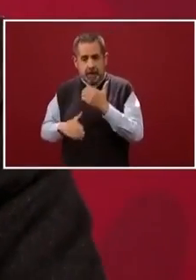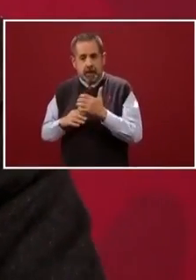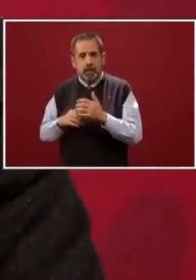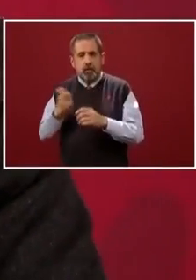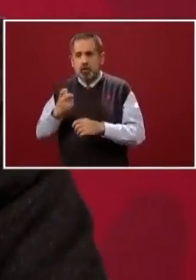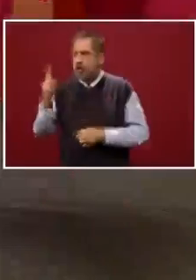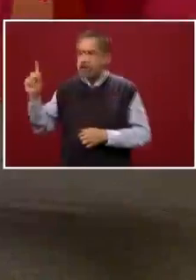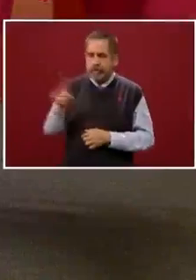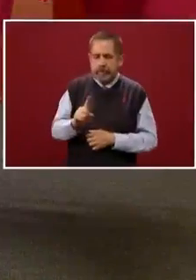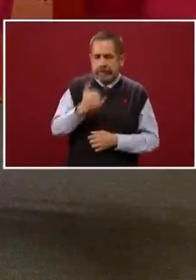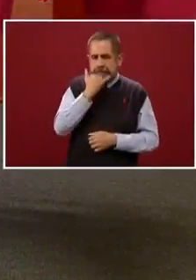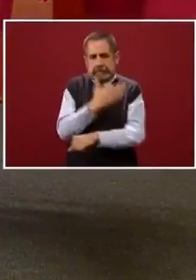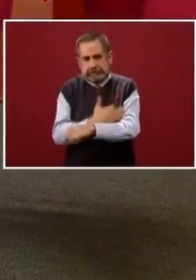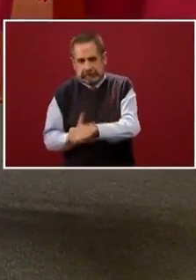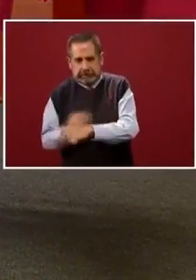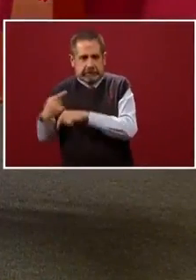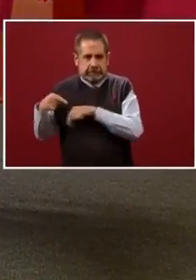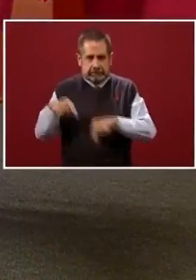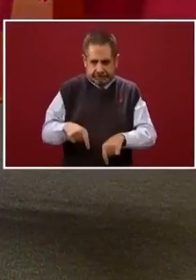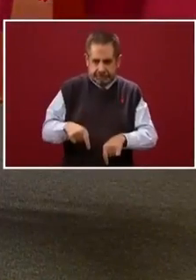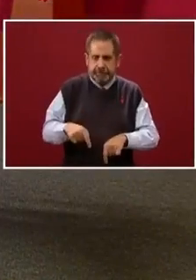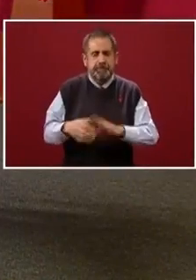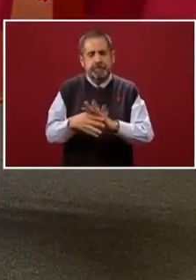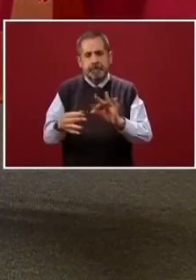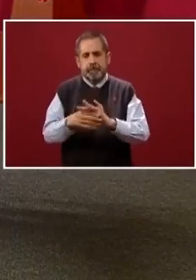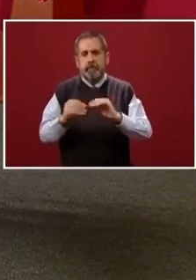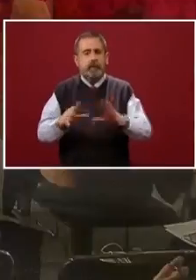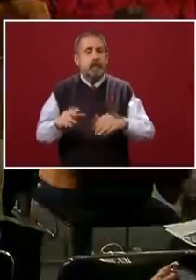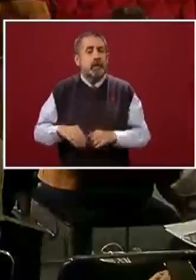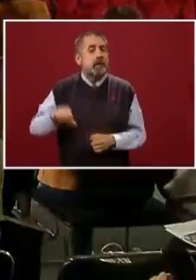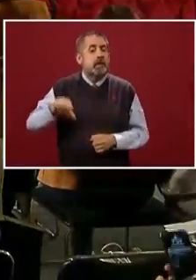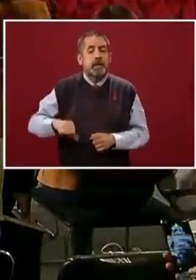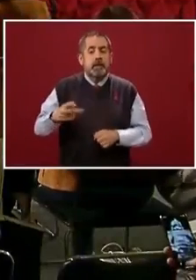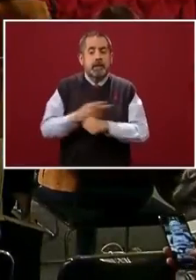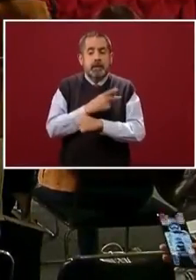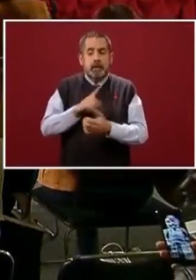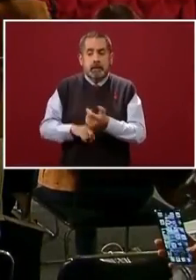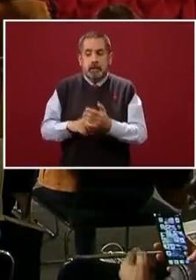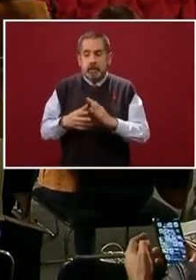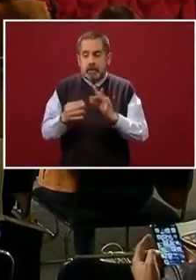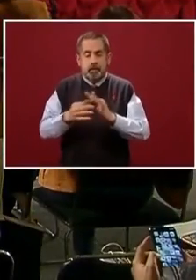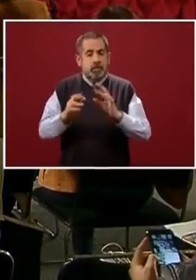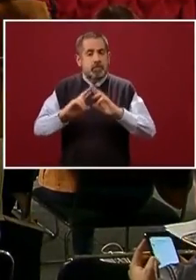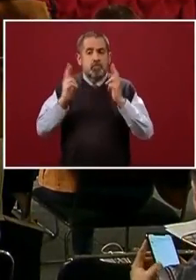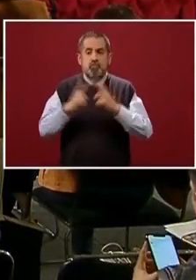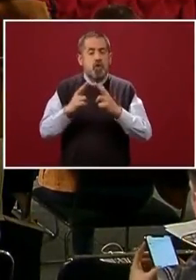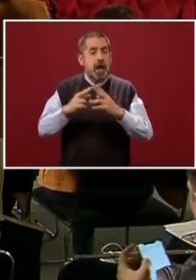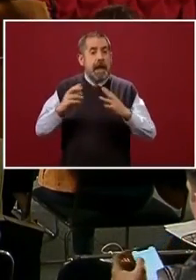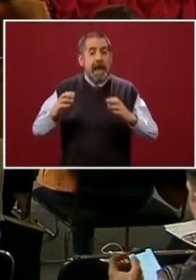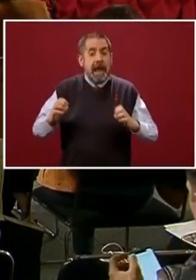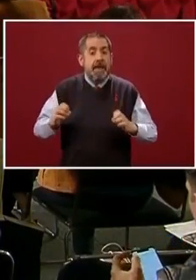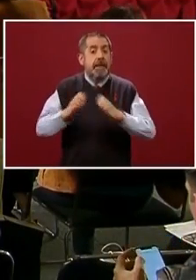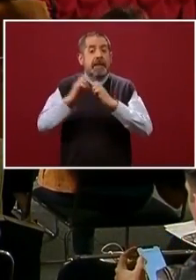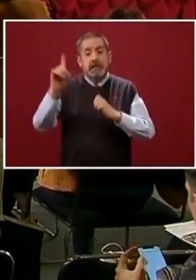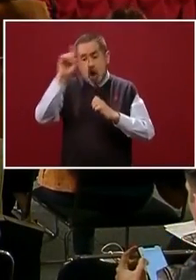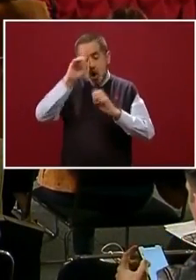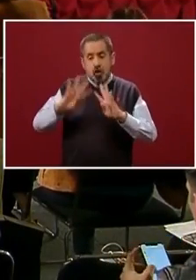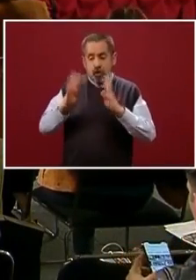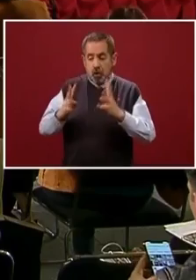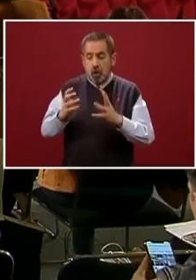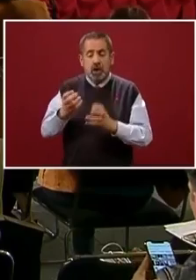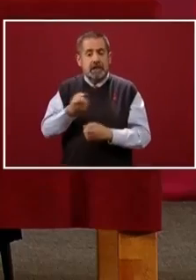llegué algunos minutos tarde aquí a la conferencia. Hoy ocurrió la sesión extraordinaria del Consejo de